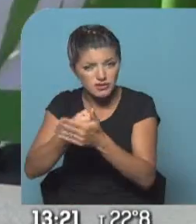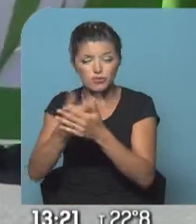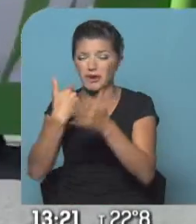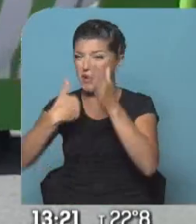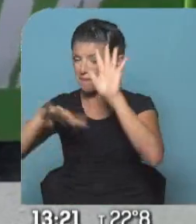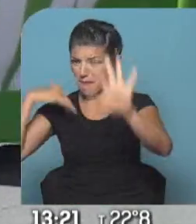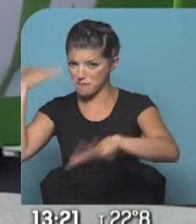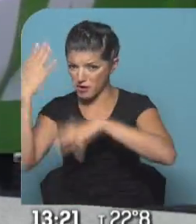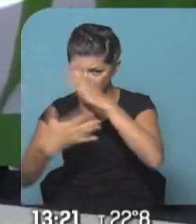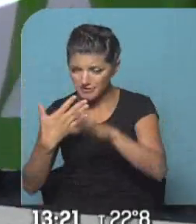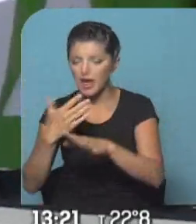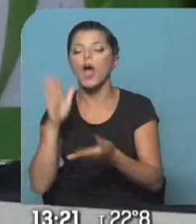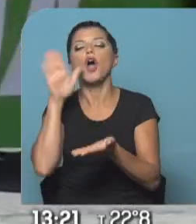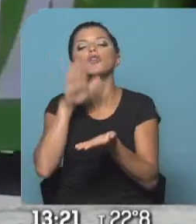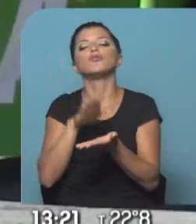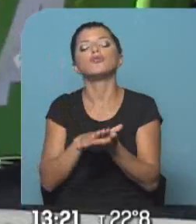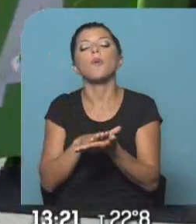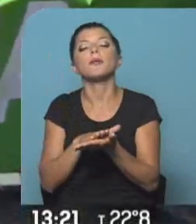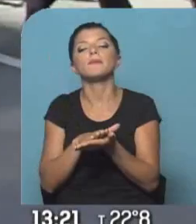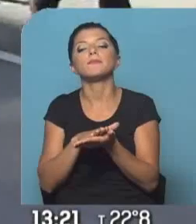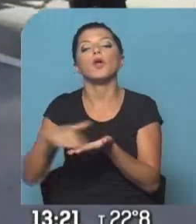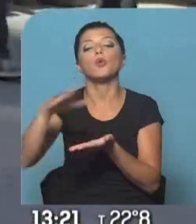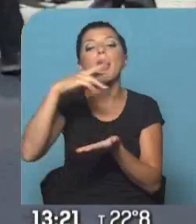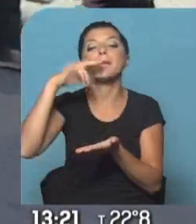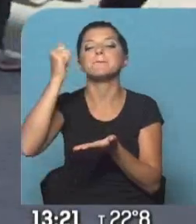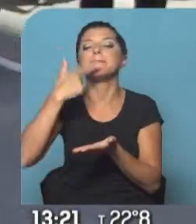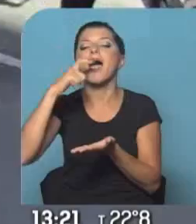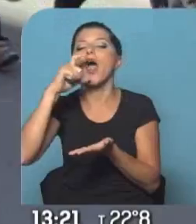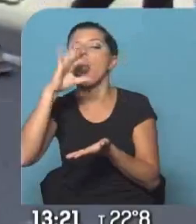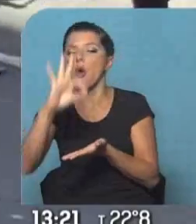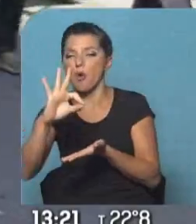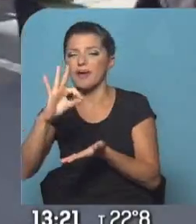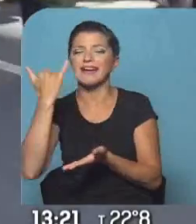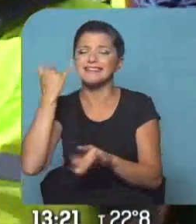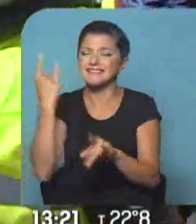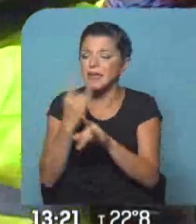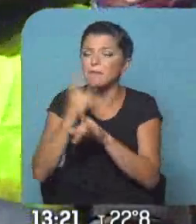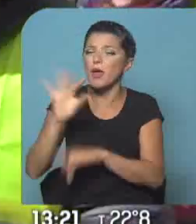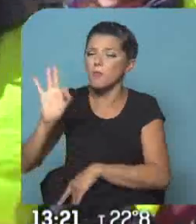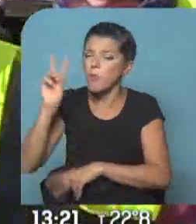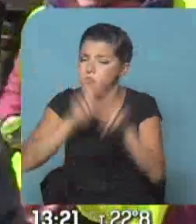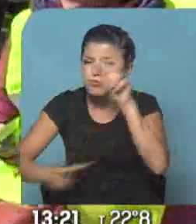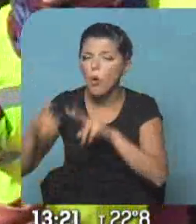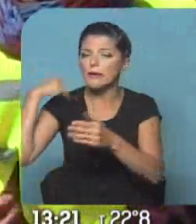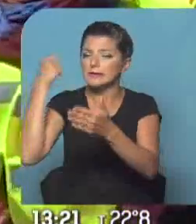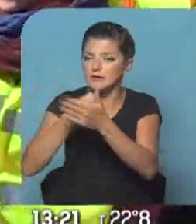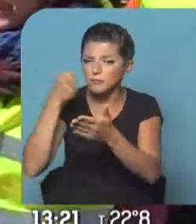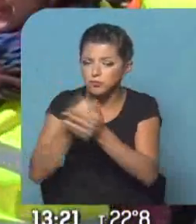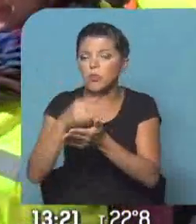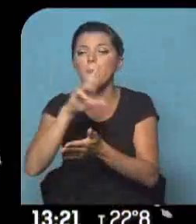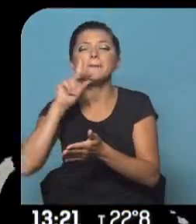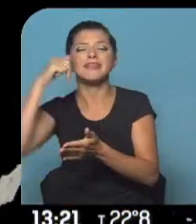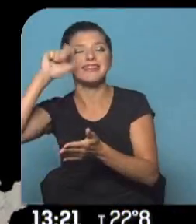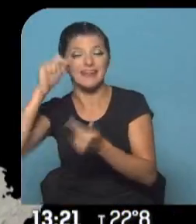violentos es el del independentismo de la región vasca, que buscó históricamente constituir una federación a ambos lados de los Pirineos con las